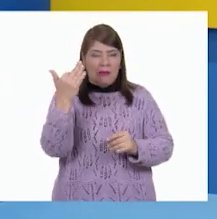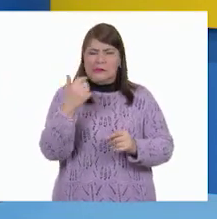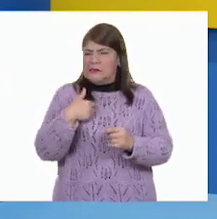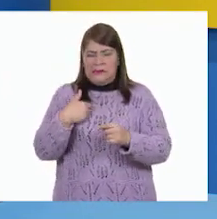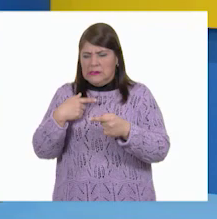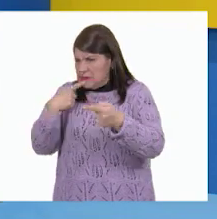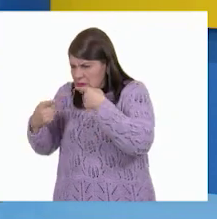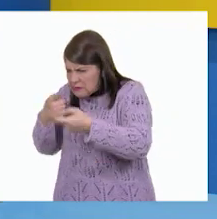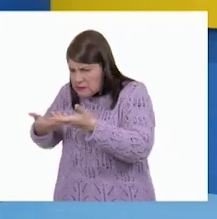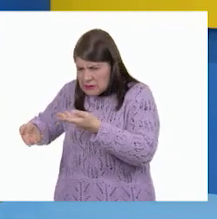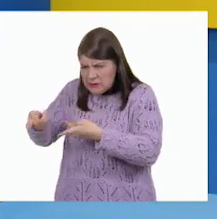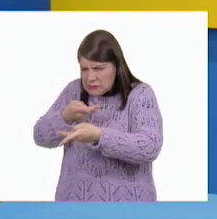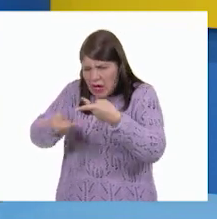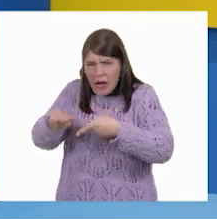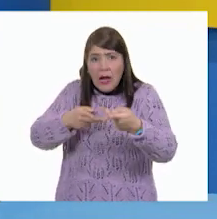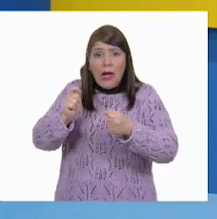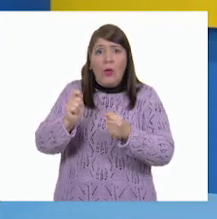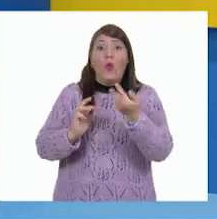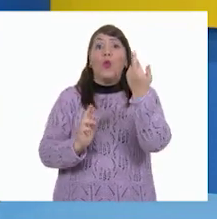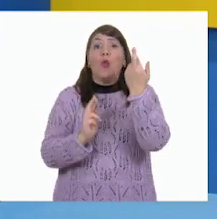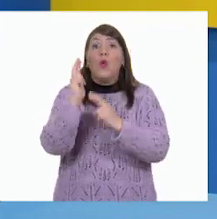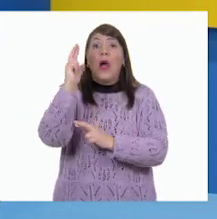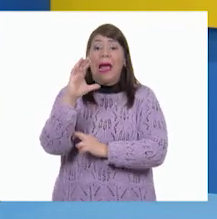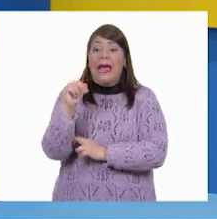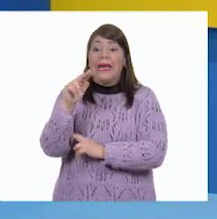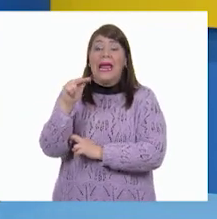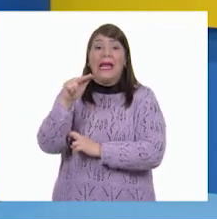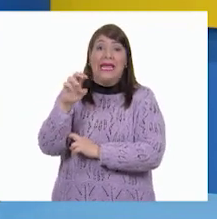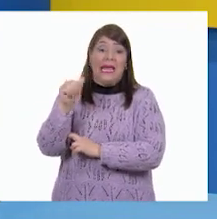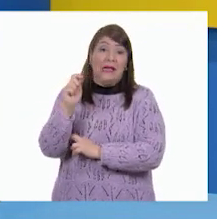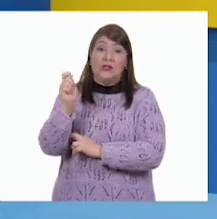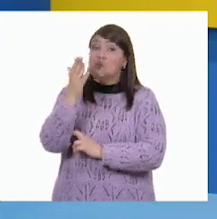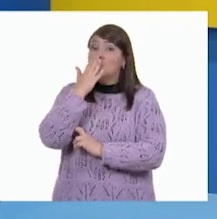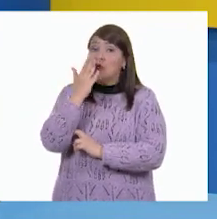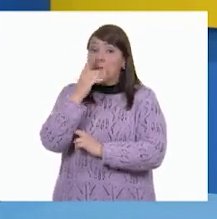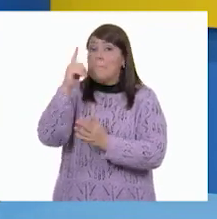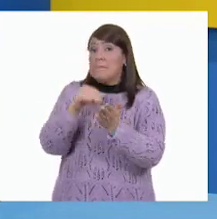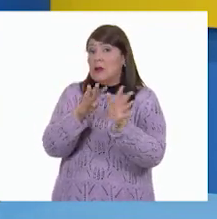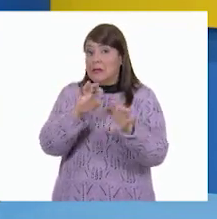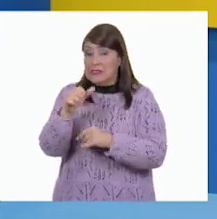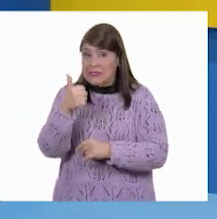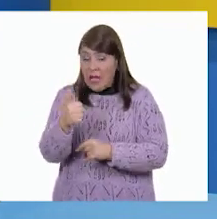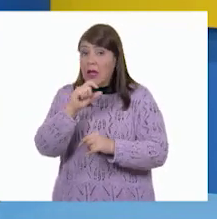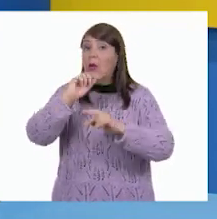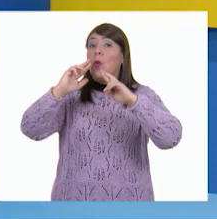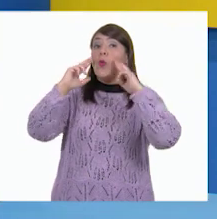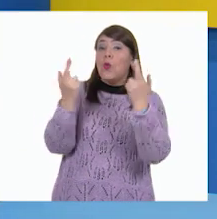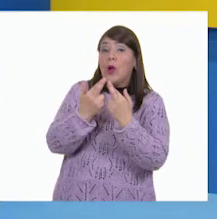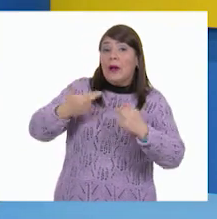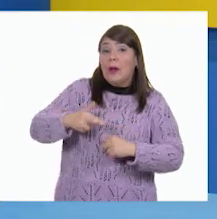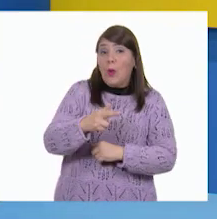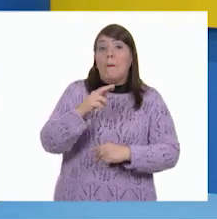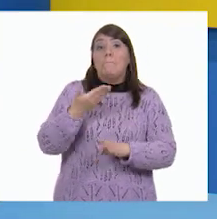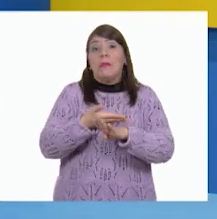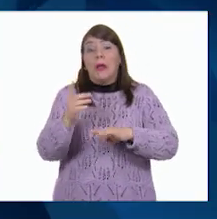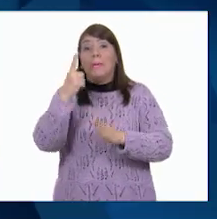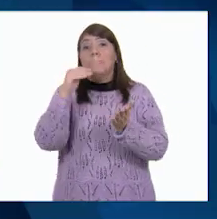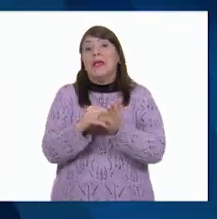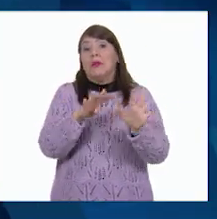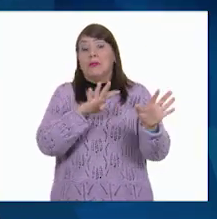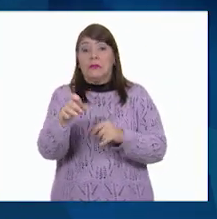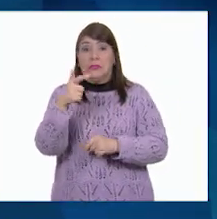organizarse. La huelga de Cananea en Sonora en 1906 y la rebelión de Río Blanco en Veracruz en